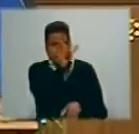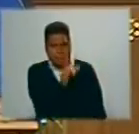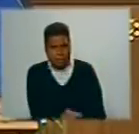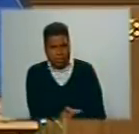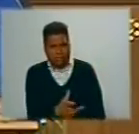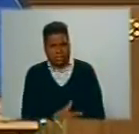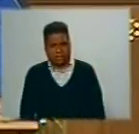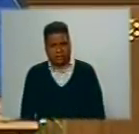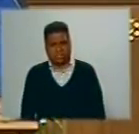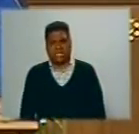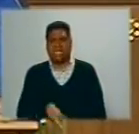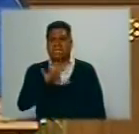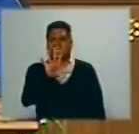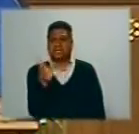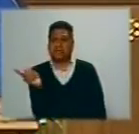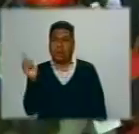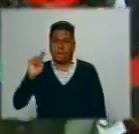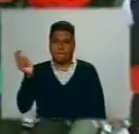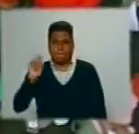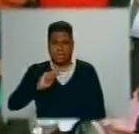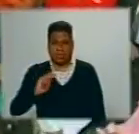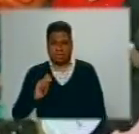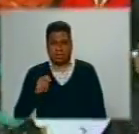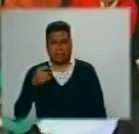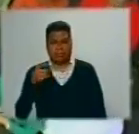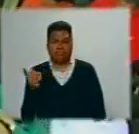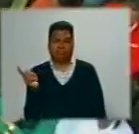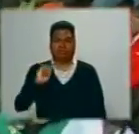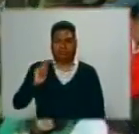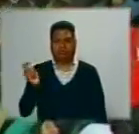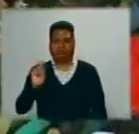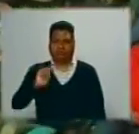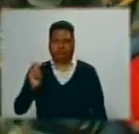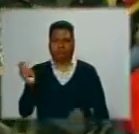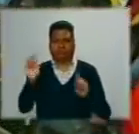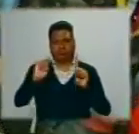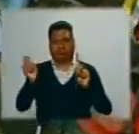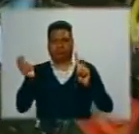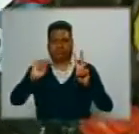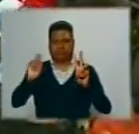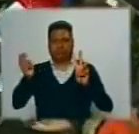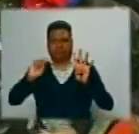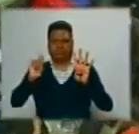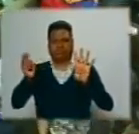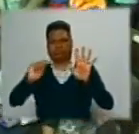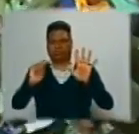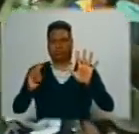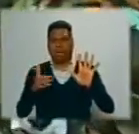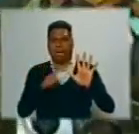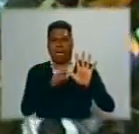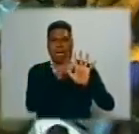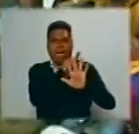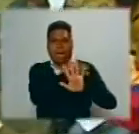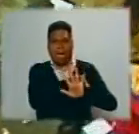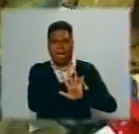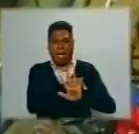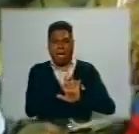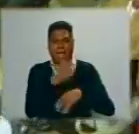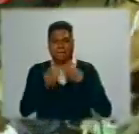5 meses, como sabemos, han transcurrido de las mesas de diálogo que se instalaron en República Dominicana,